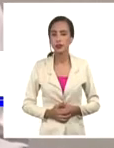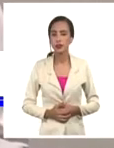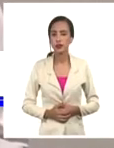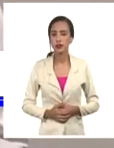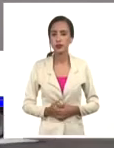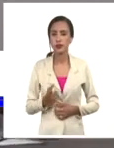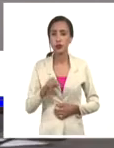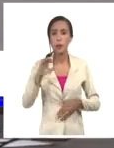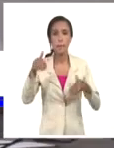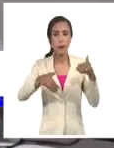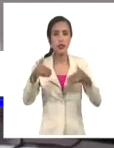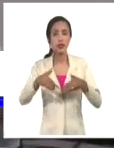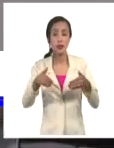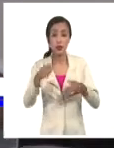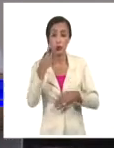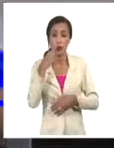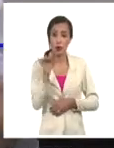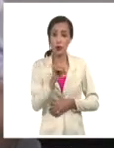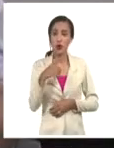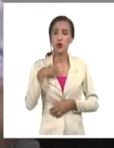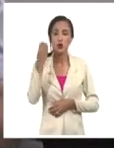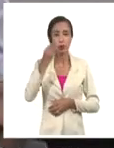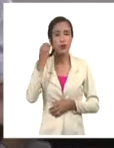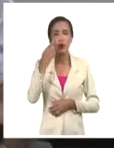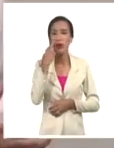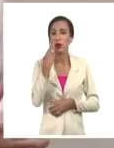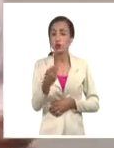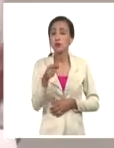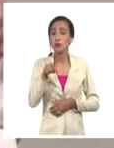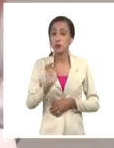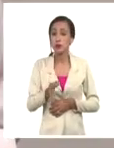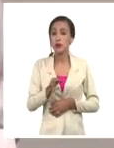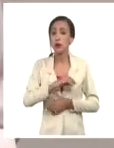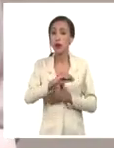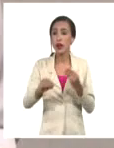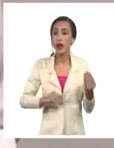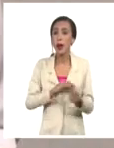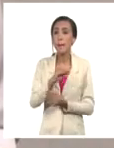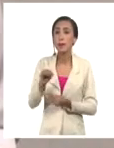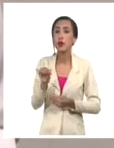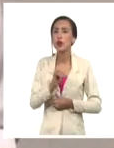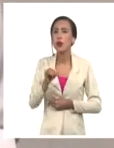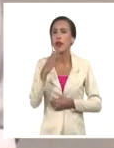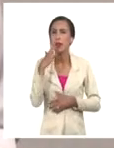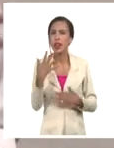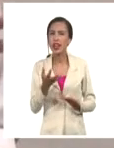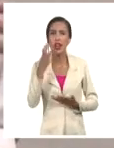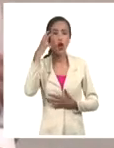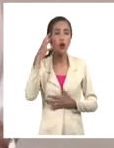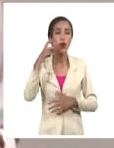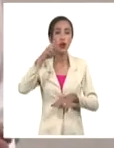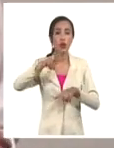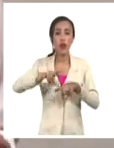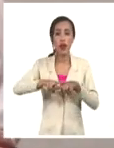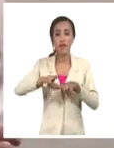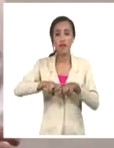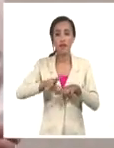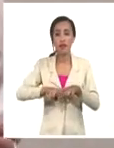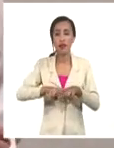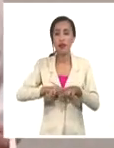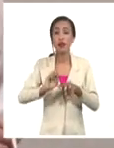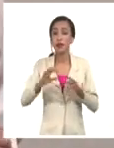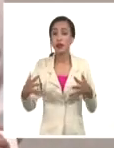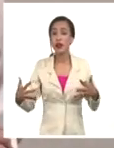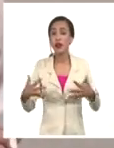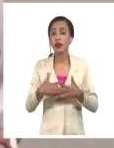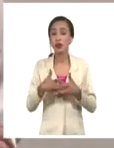con esa participación. Y yo creo que hay que reconocer que hay un cambio desde la perspectiva del gobierno de la capital con relación a la ciencia y la